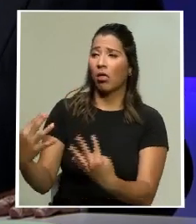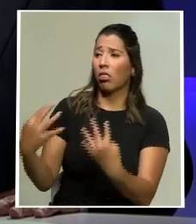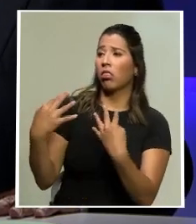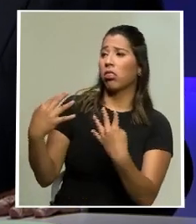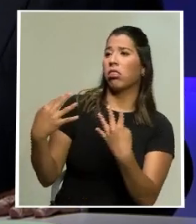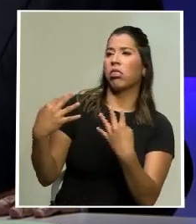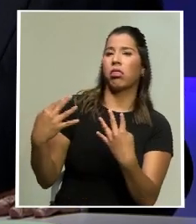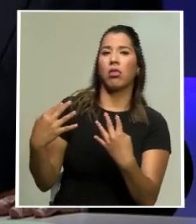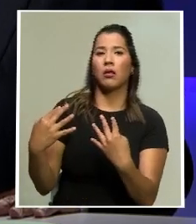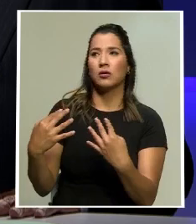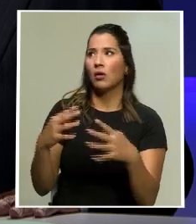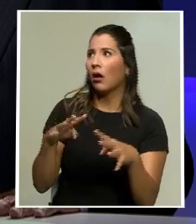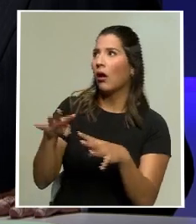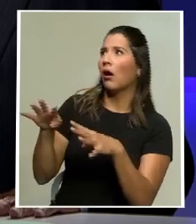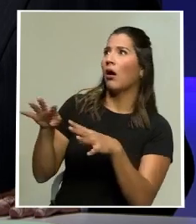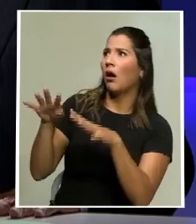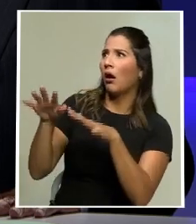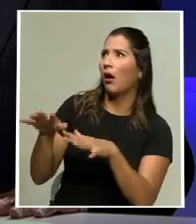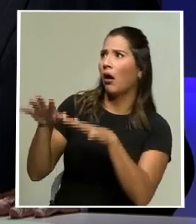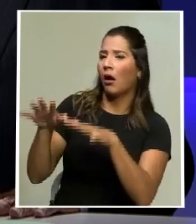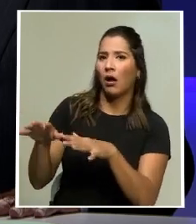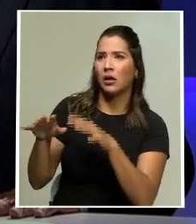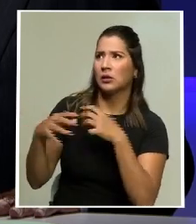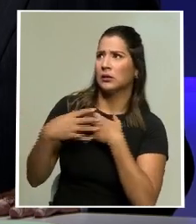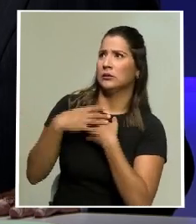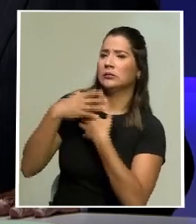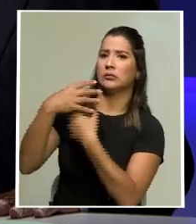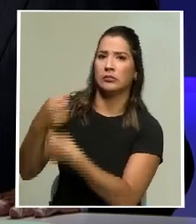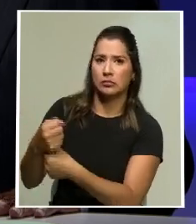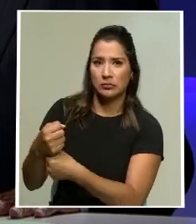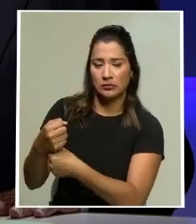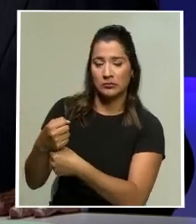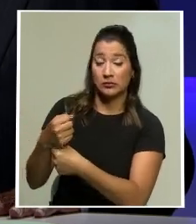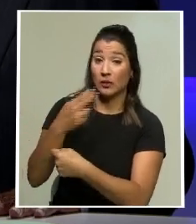de Hitler. Vos haces una